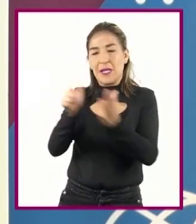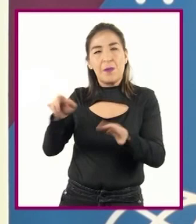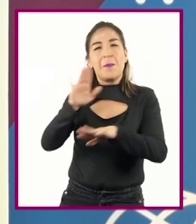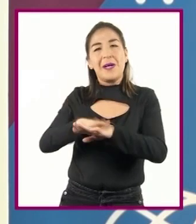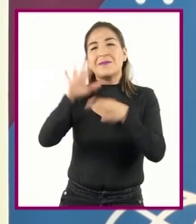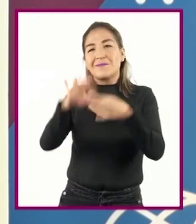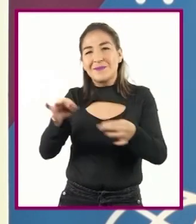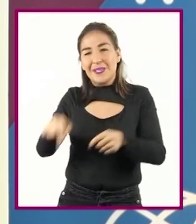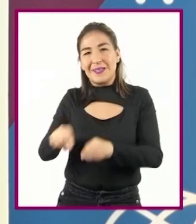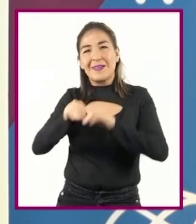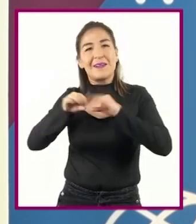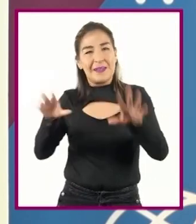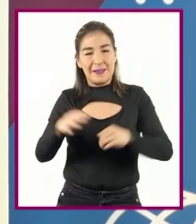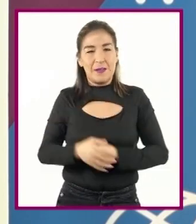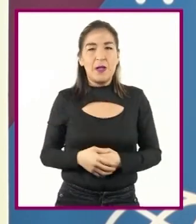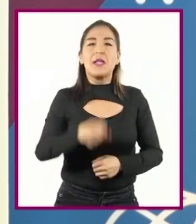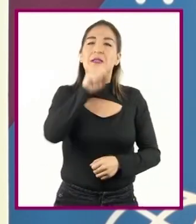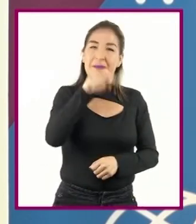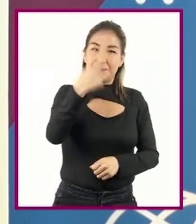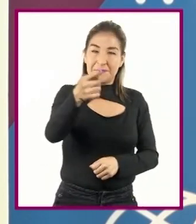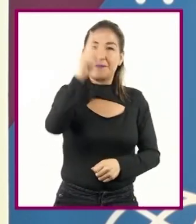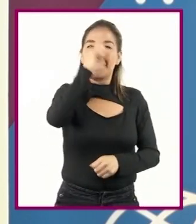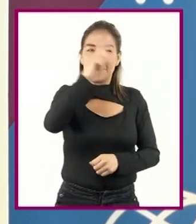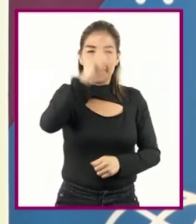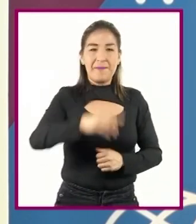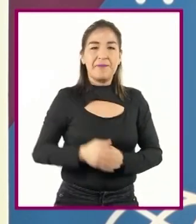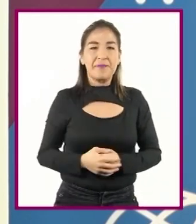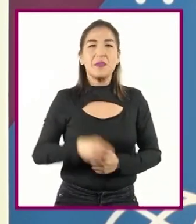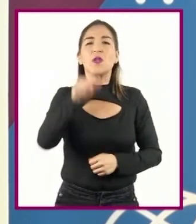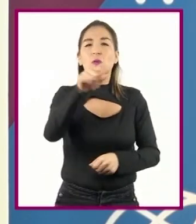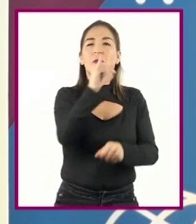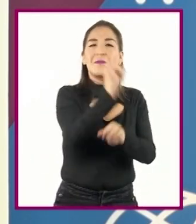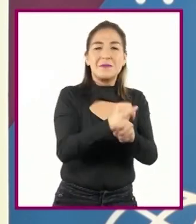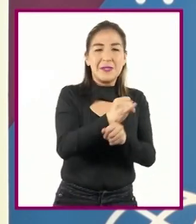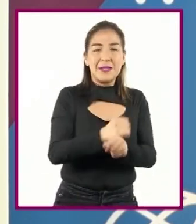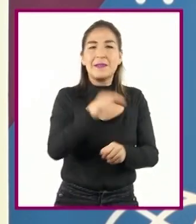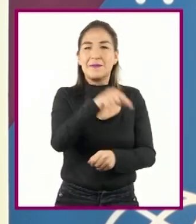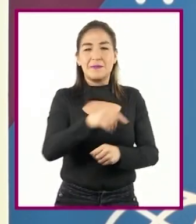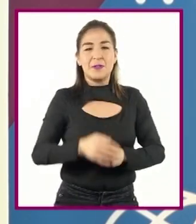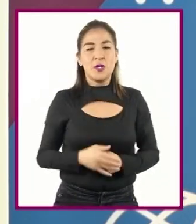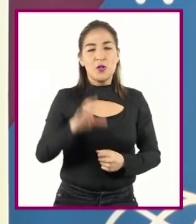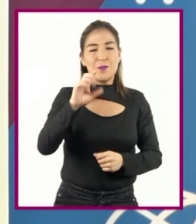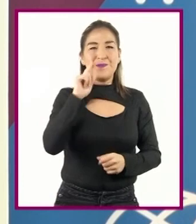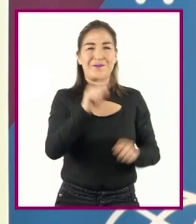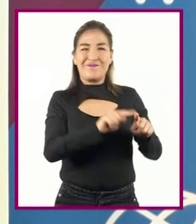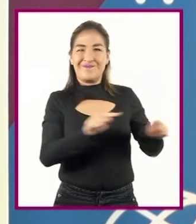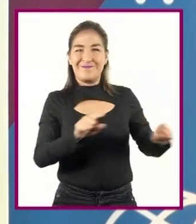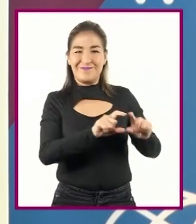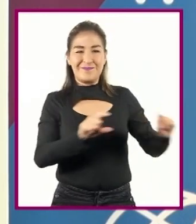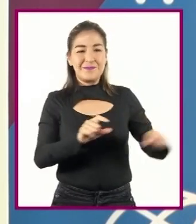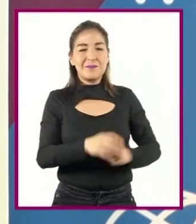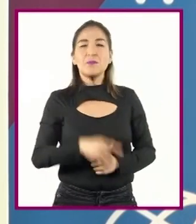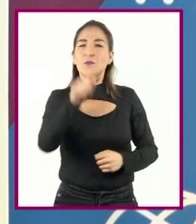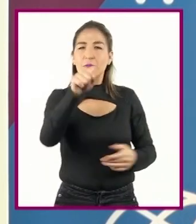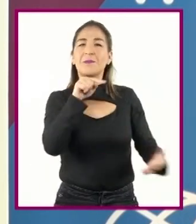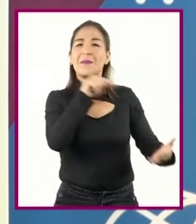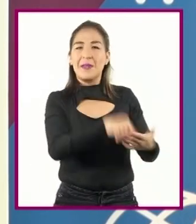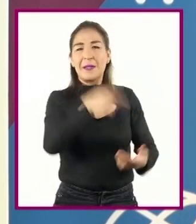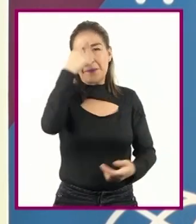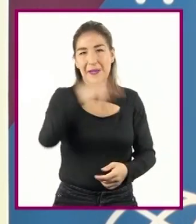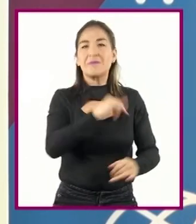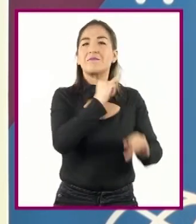tema. También les recomendamos explorar la página de Conalitec y recurrir a